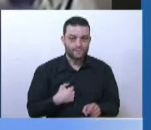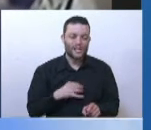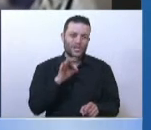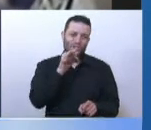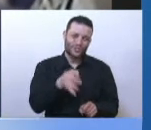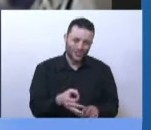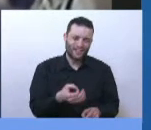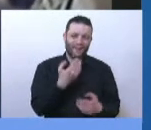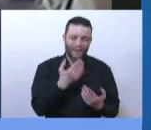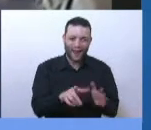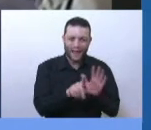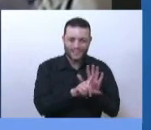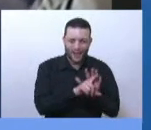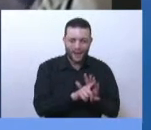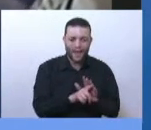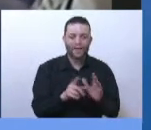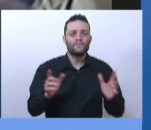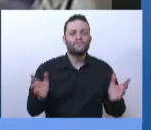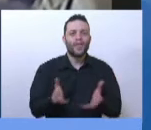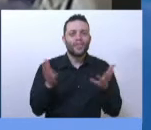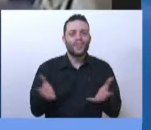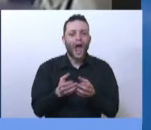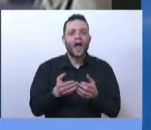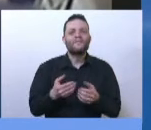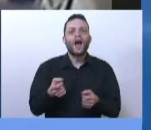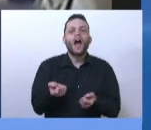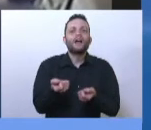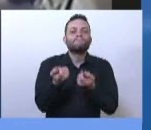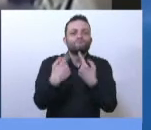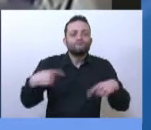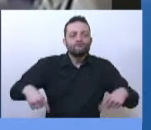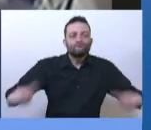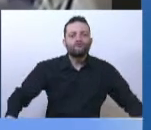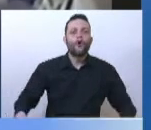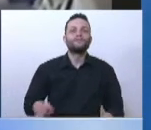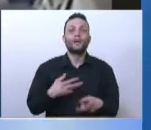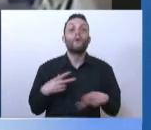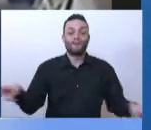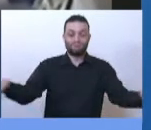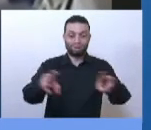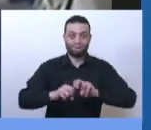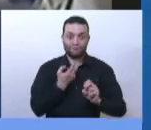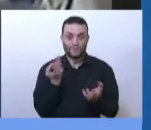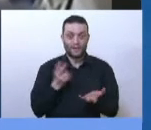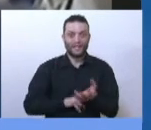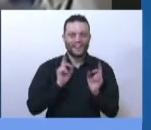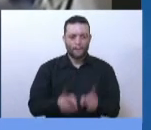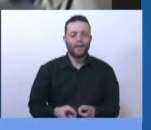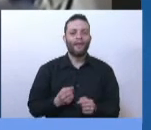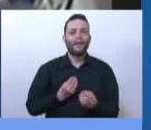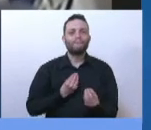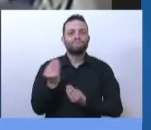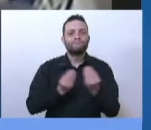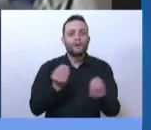a generar recursos por recaudación fiscal, a la vez que generaba fuentes de trabajo, y en